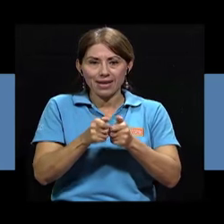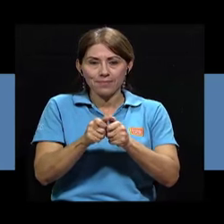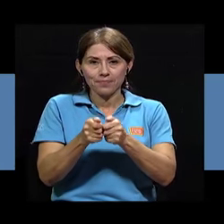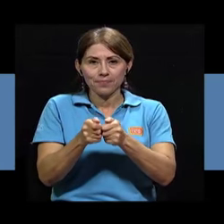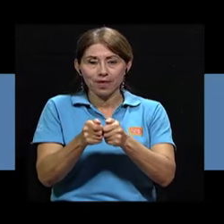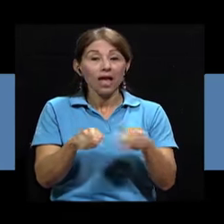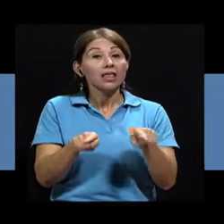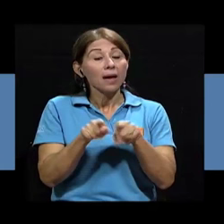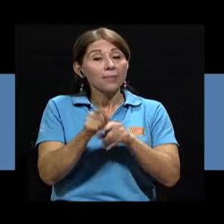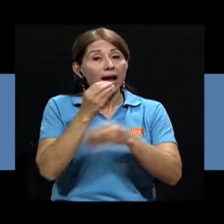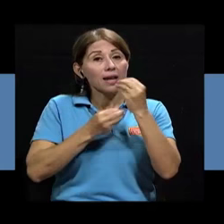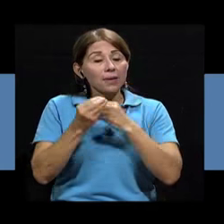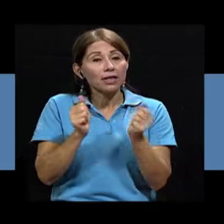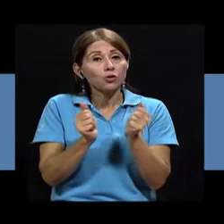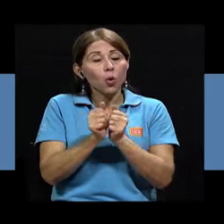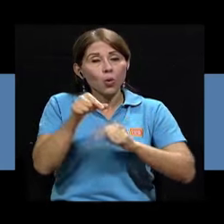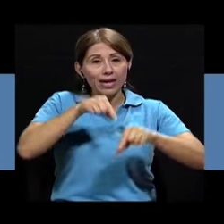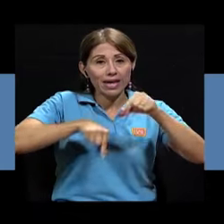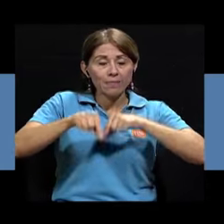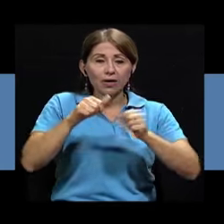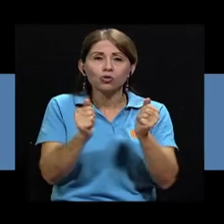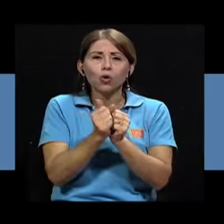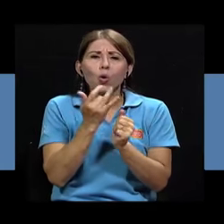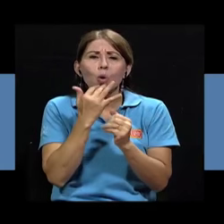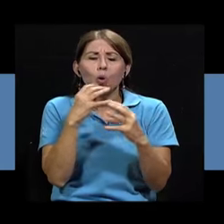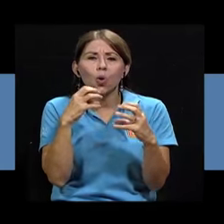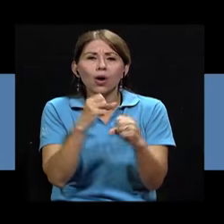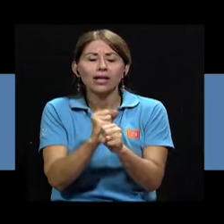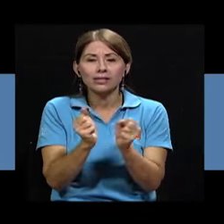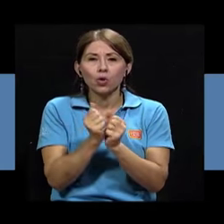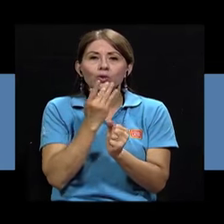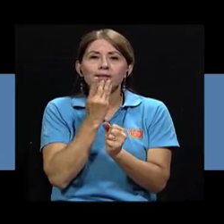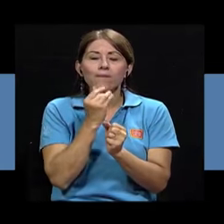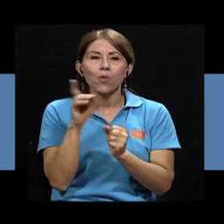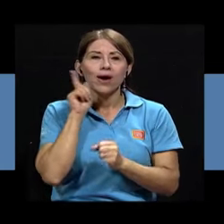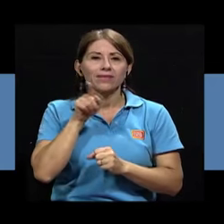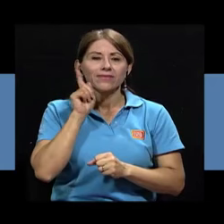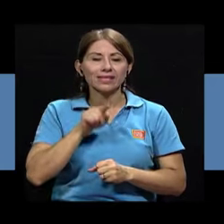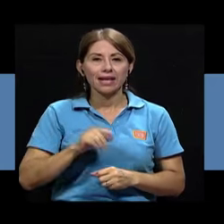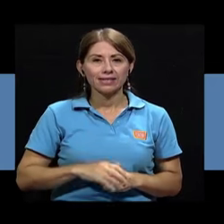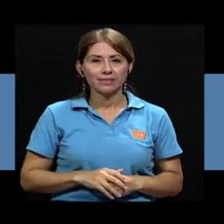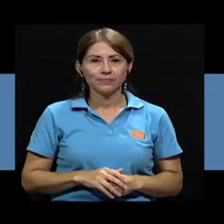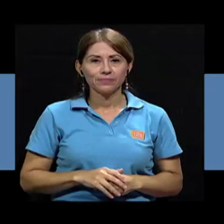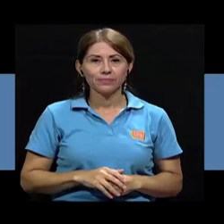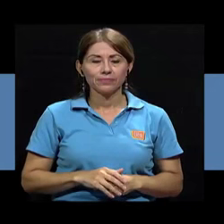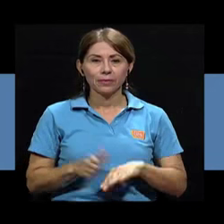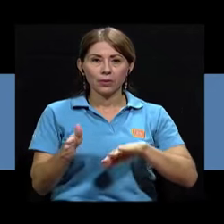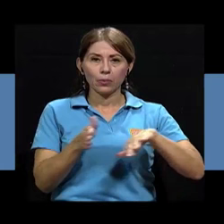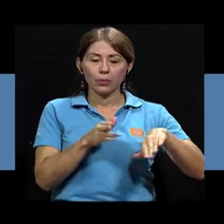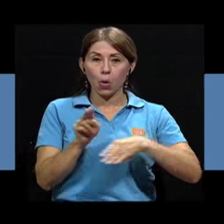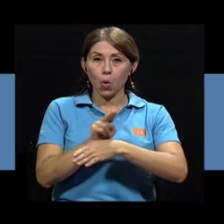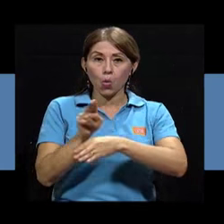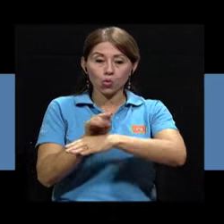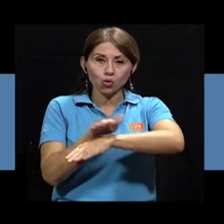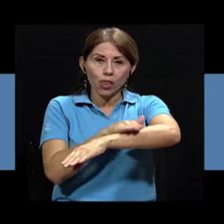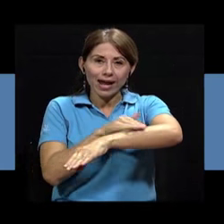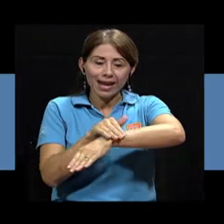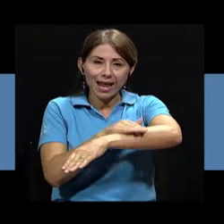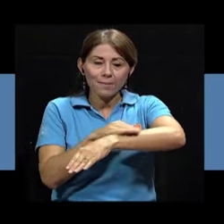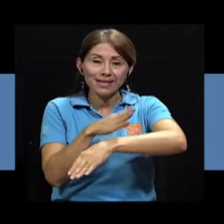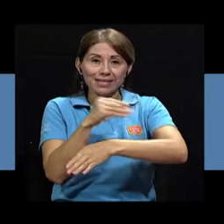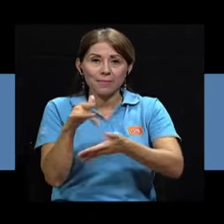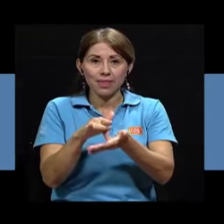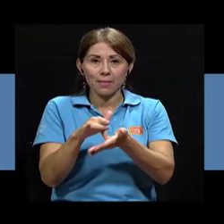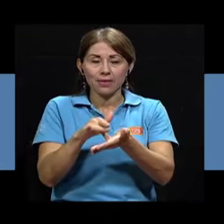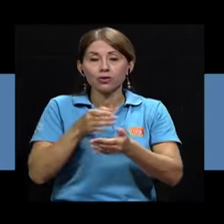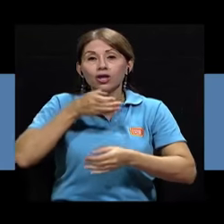También los alimentos con conservadores químicos, colorantes y saborizantes artificiales. Uso de cremas y